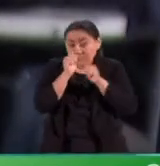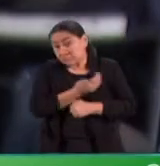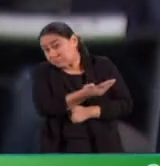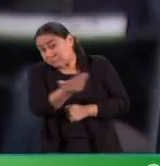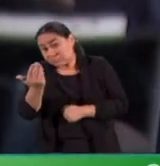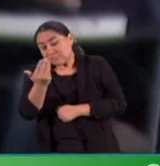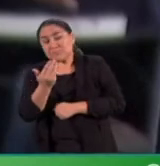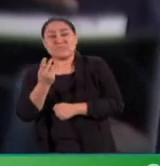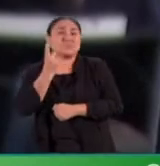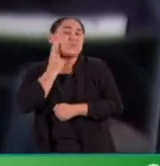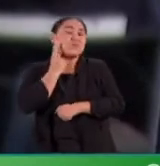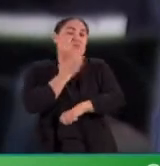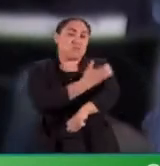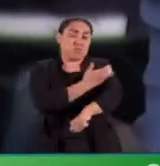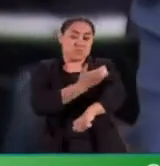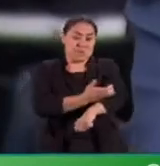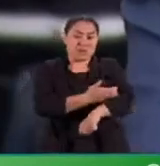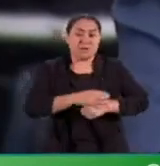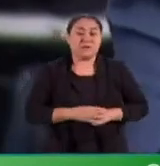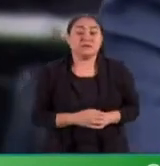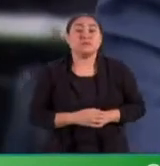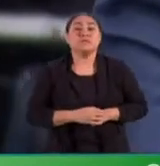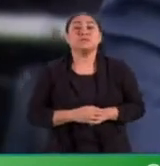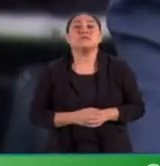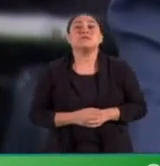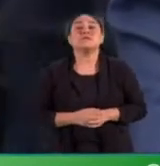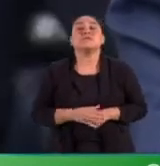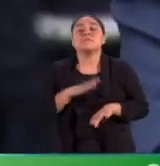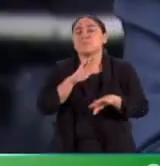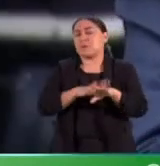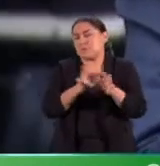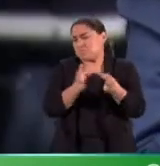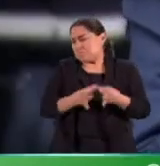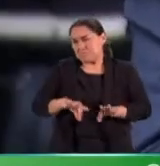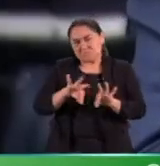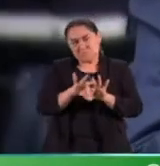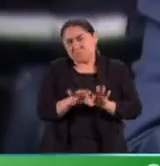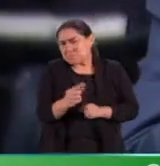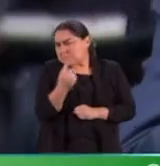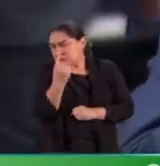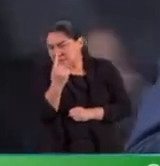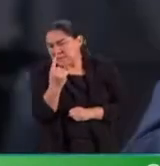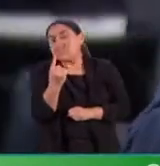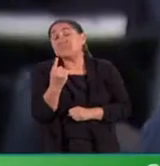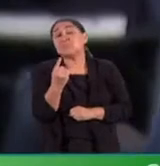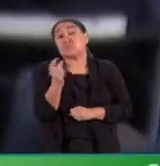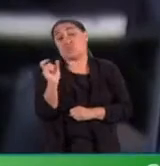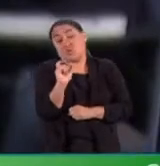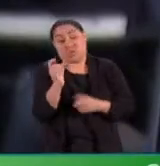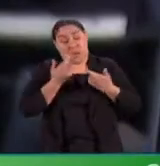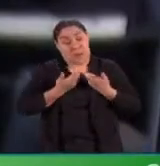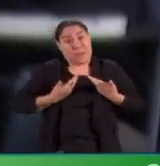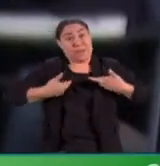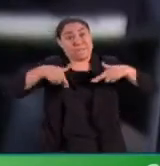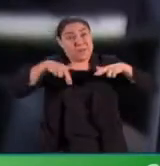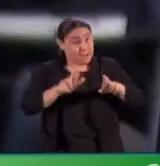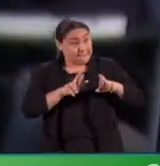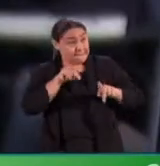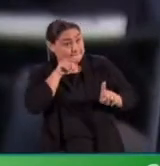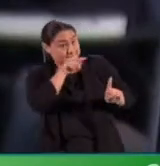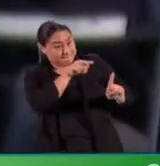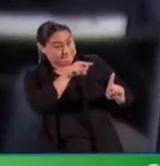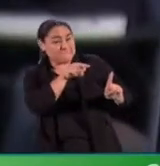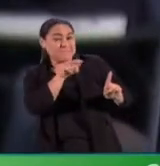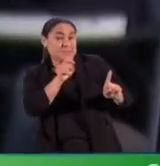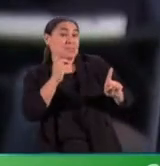compañeros diputados. Lo primero que necesita un representante del Poder